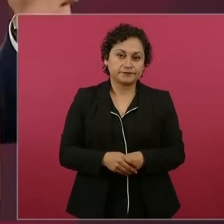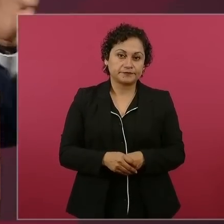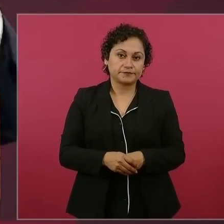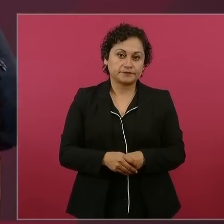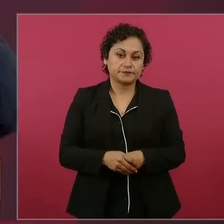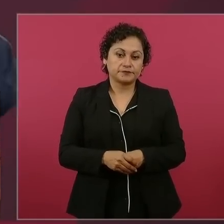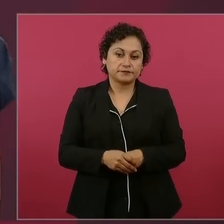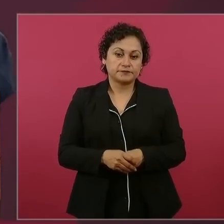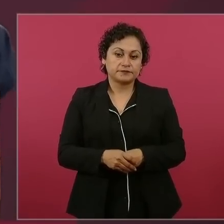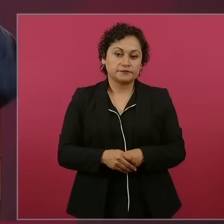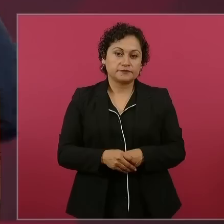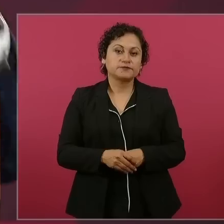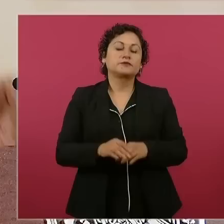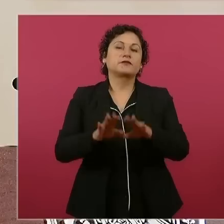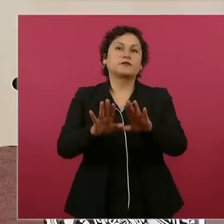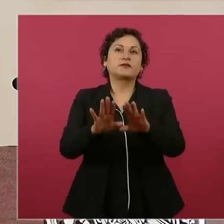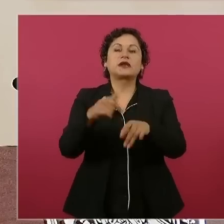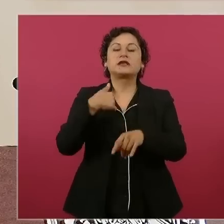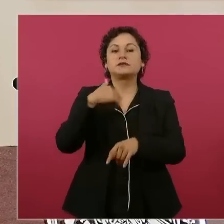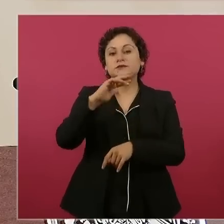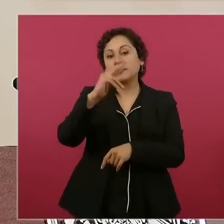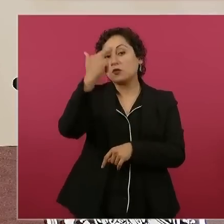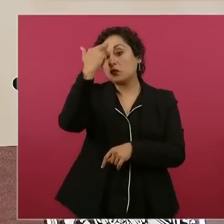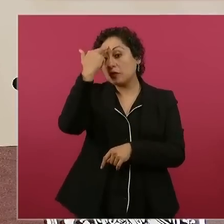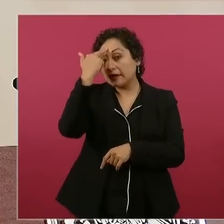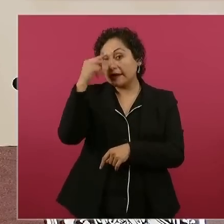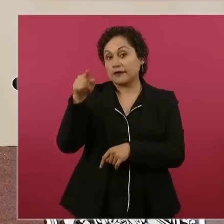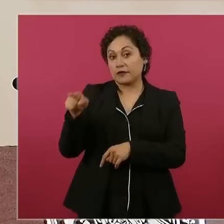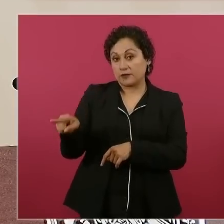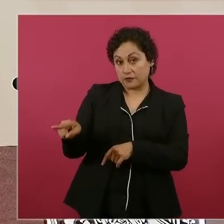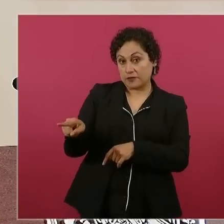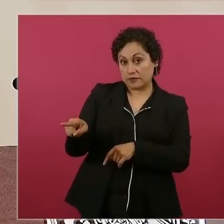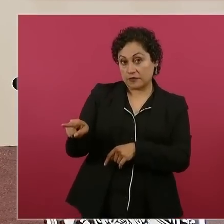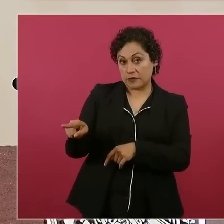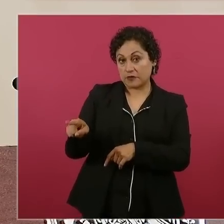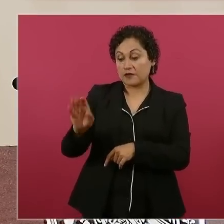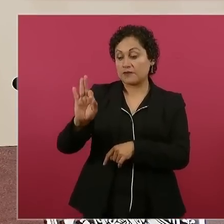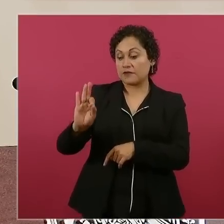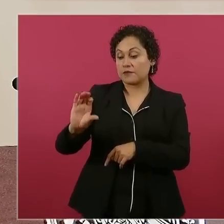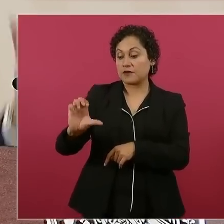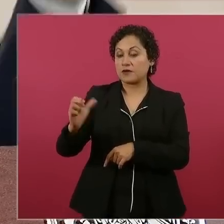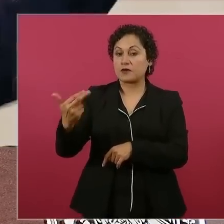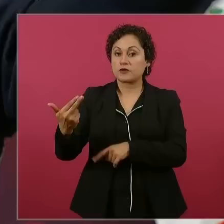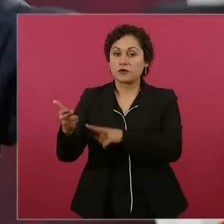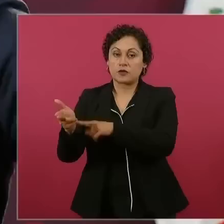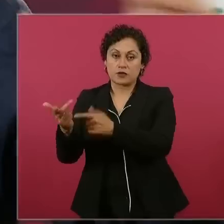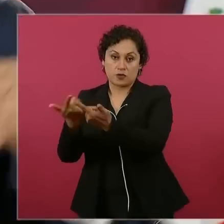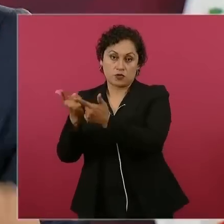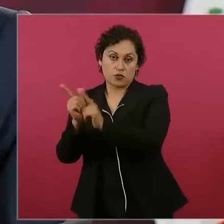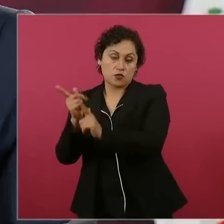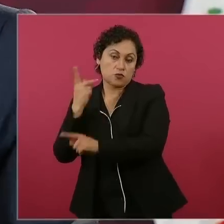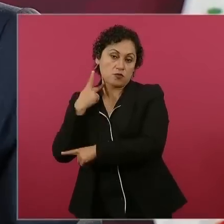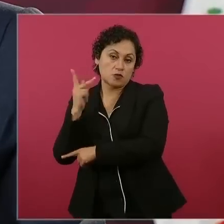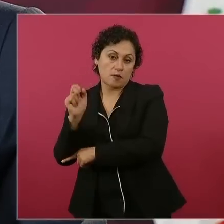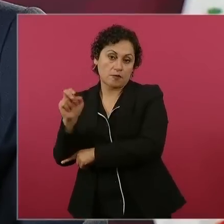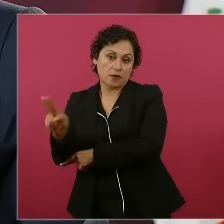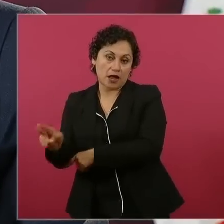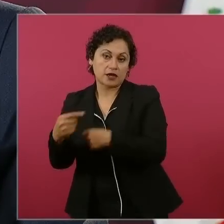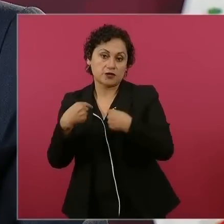vamos, Calderón era de un partido, del PAN, y yo de otro partido,